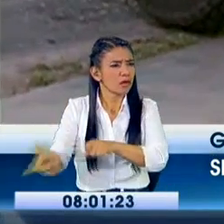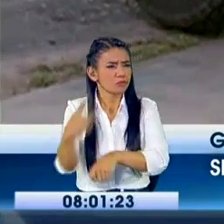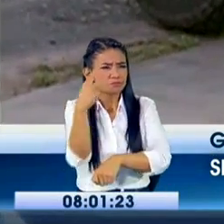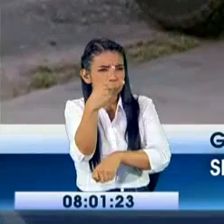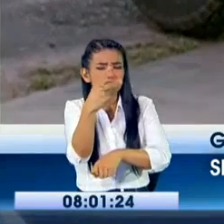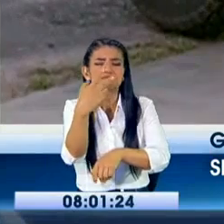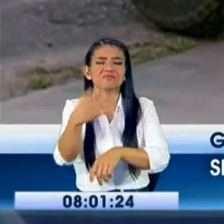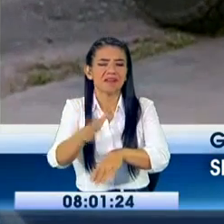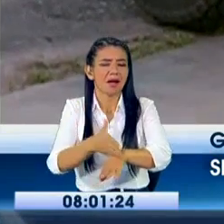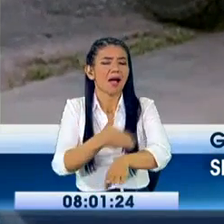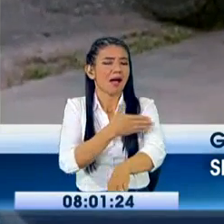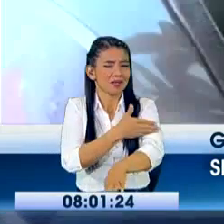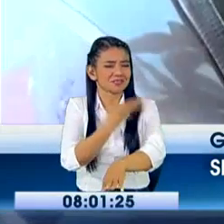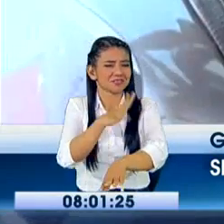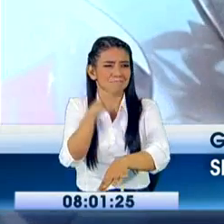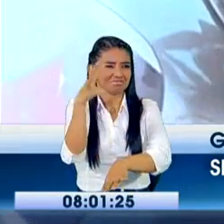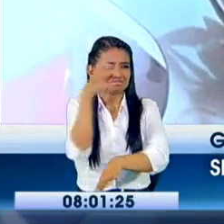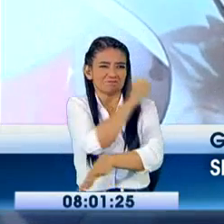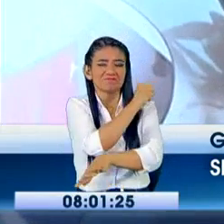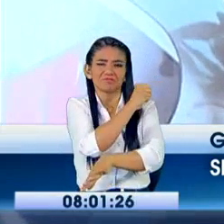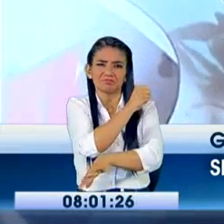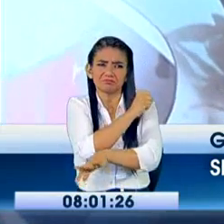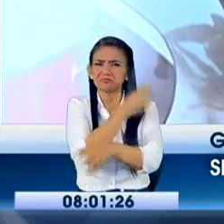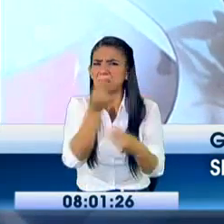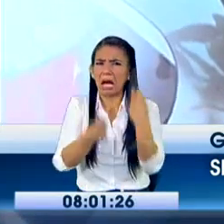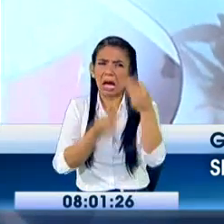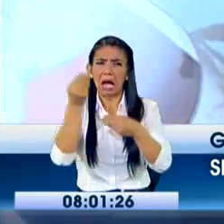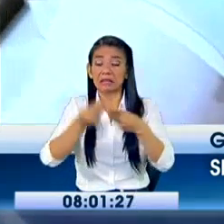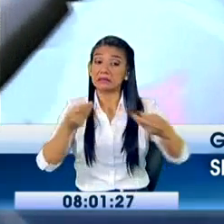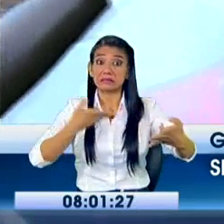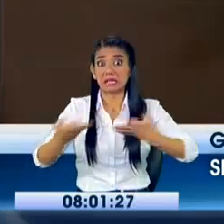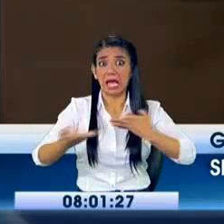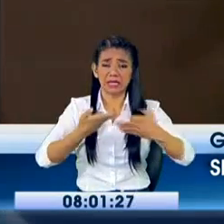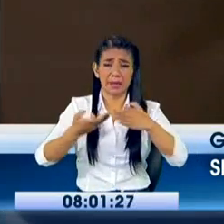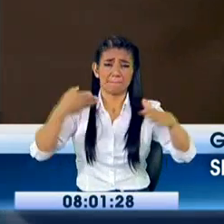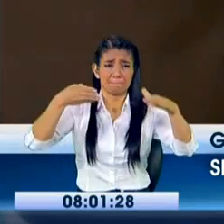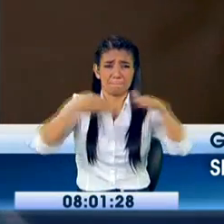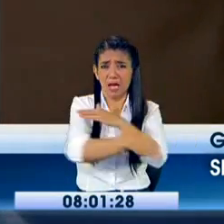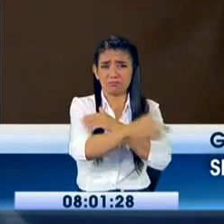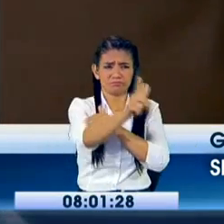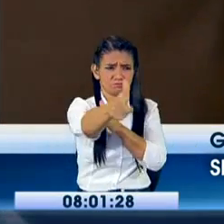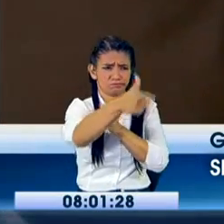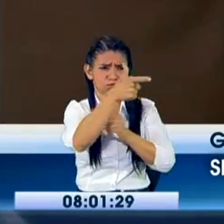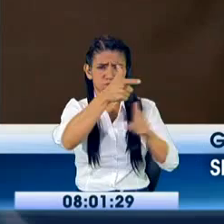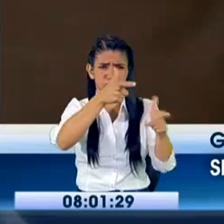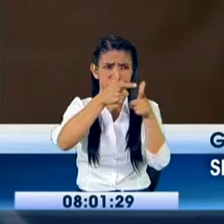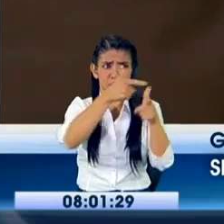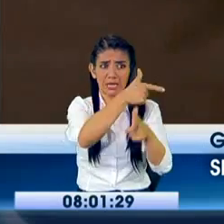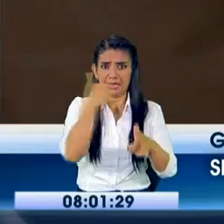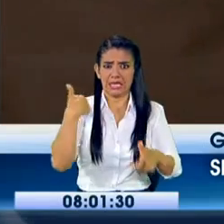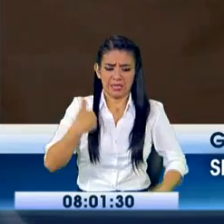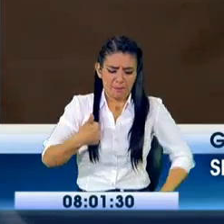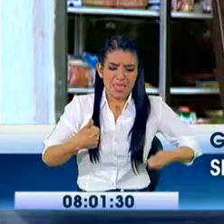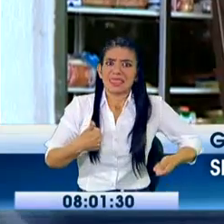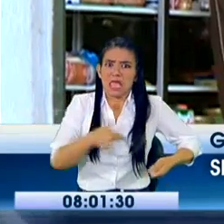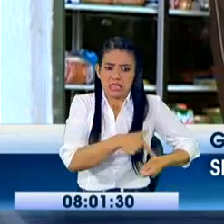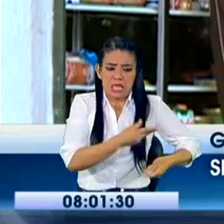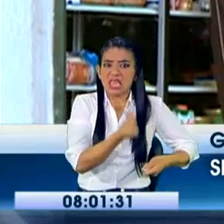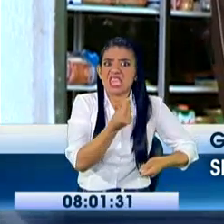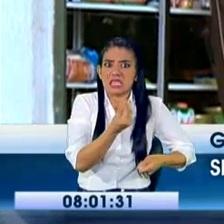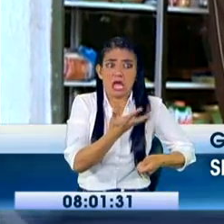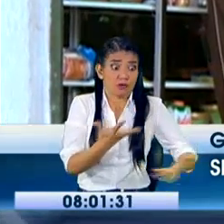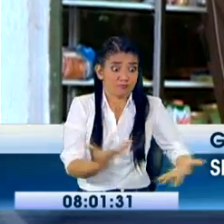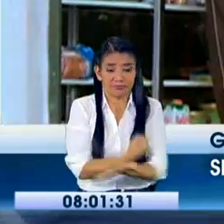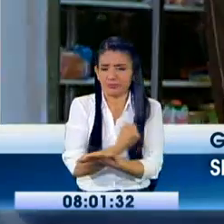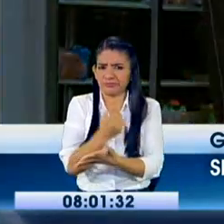ya tenían identificados a los blancos. Irrumpieron violentamente, con armas de fuego atemorizaron al que tenía la maleta, con el dinero, y